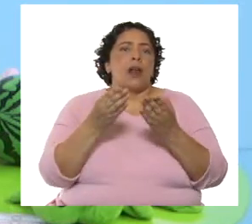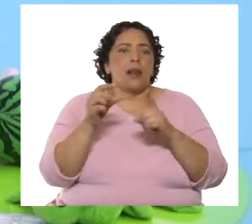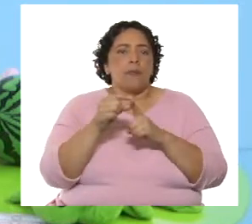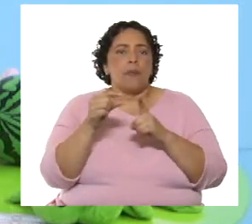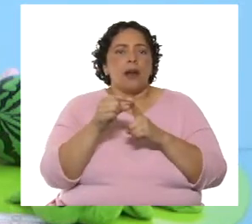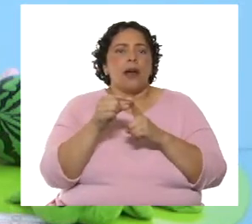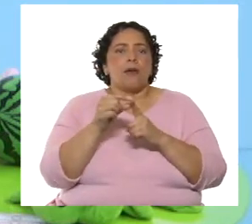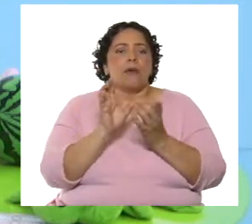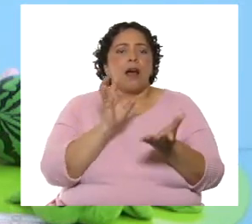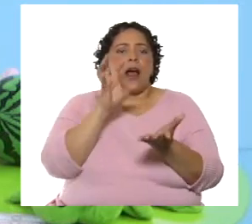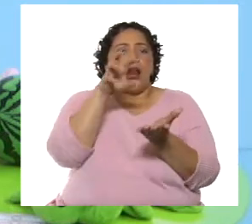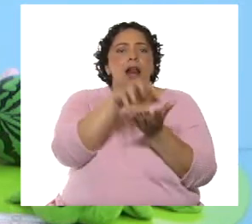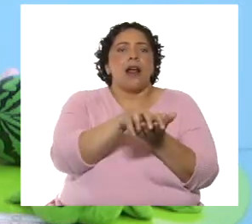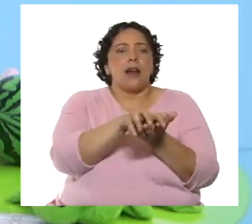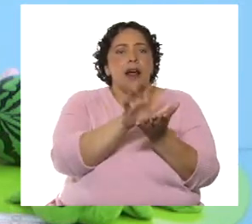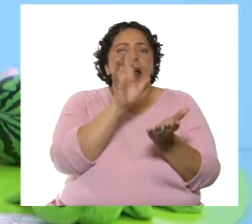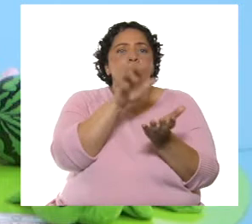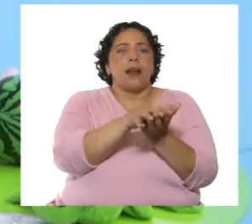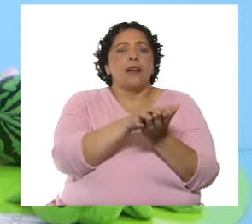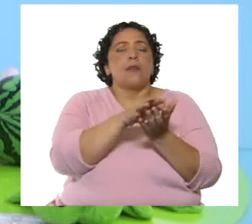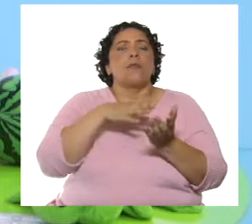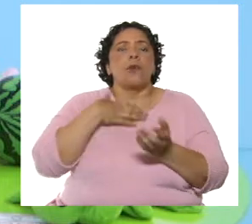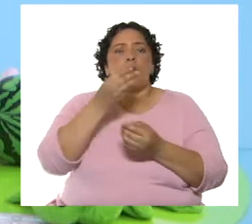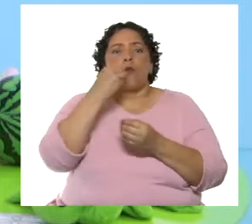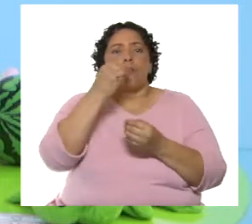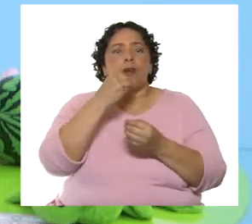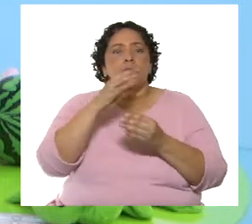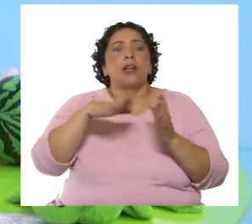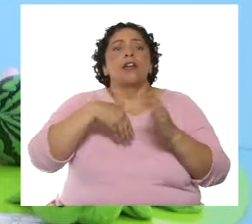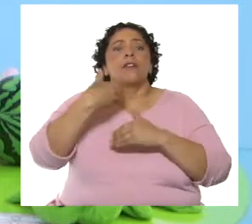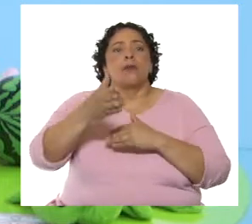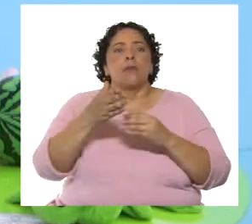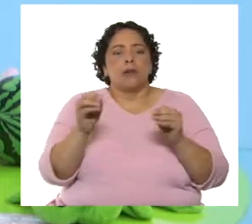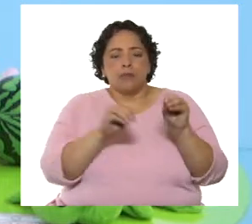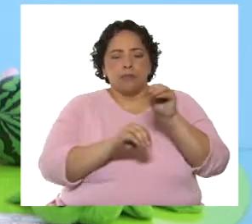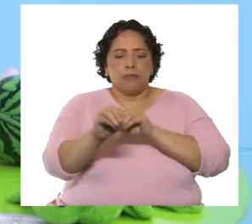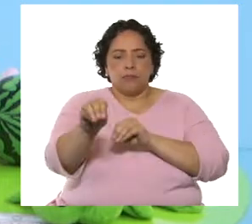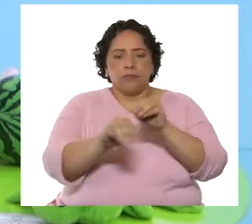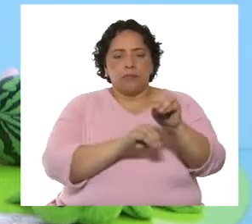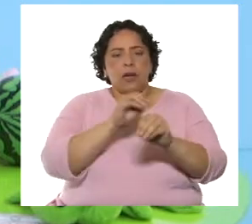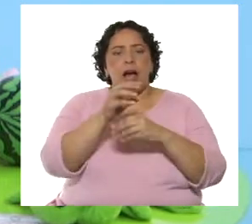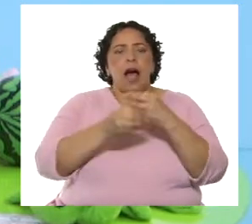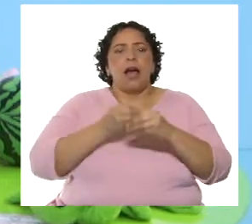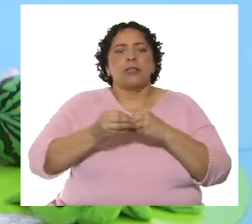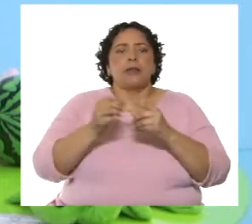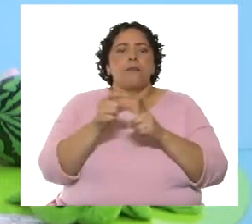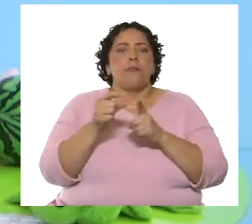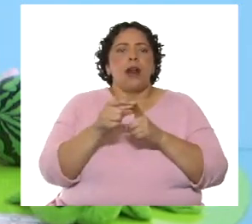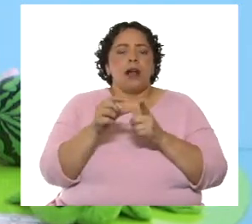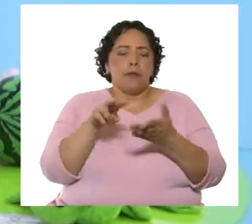también a las ranas para que se las vaya comiendo y después ellos tengan que organizarlas para su